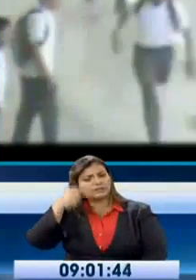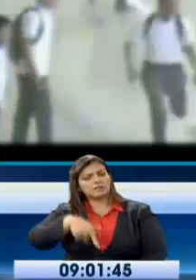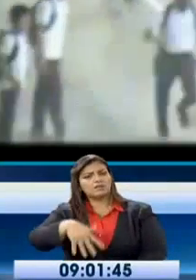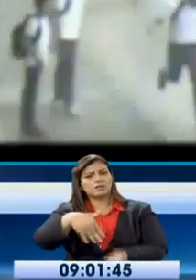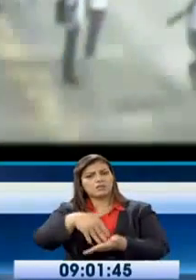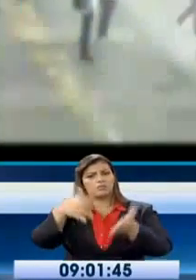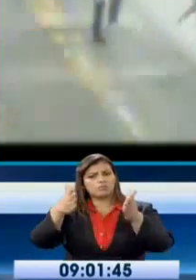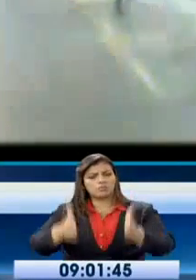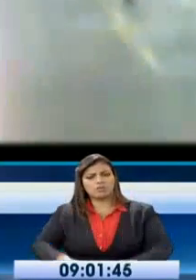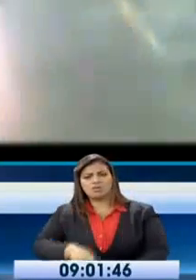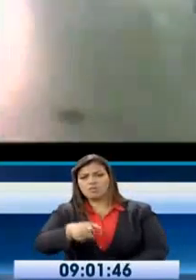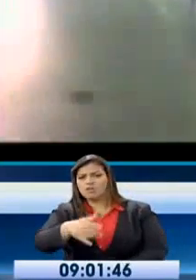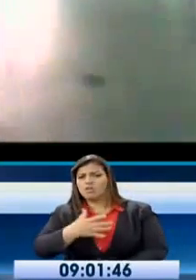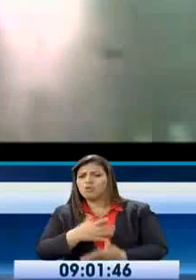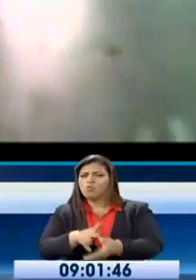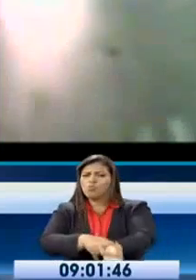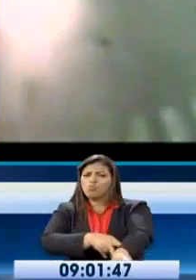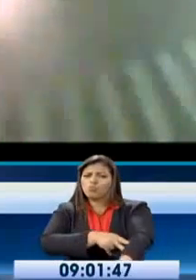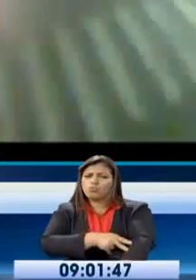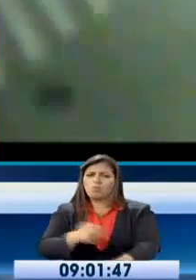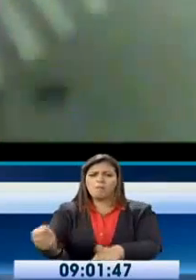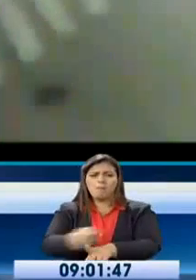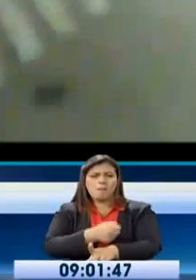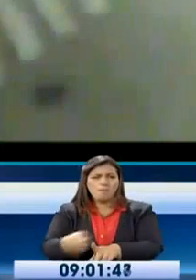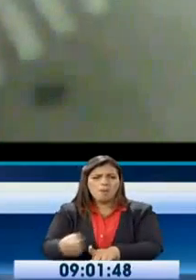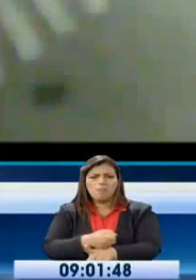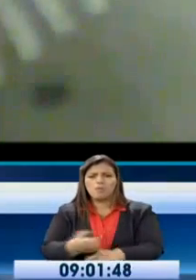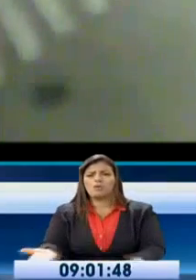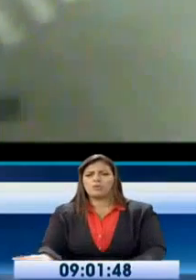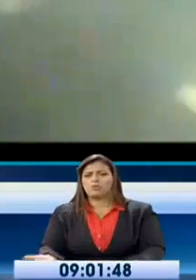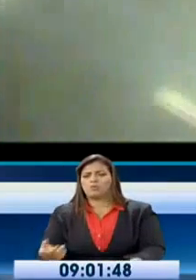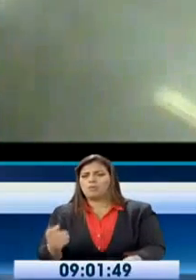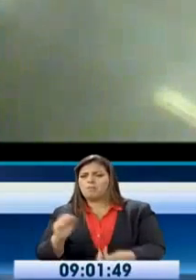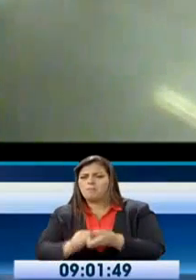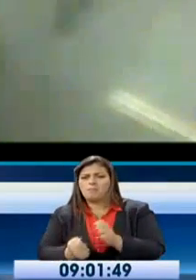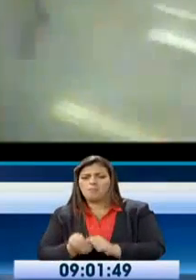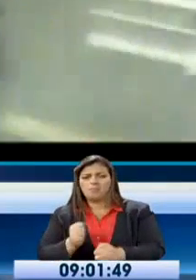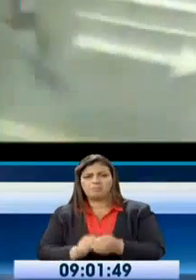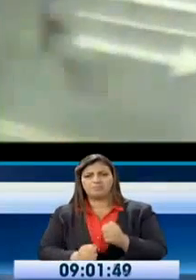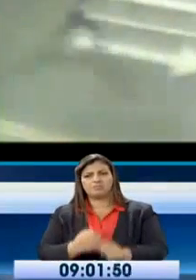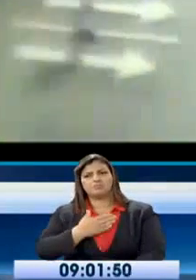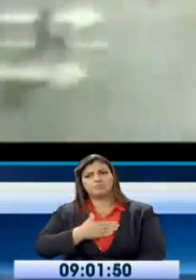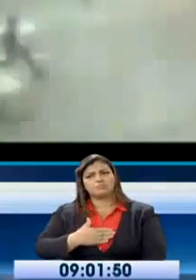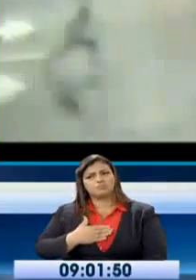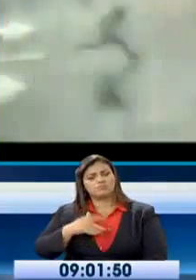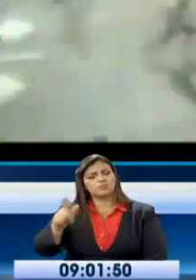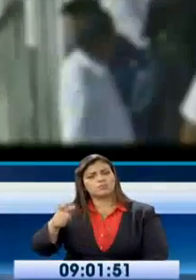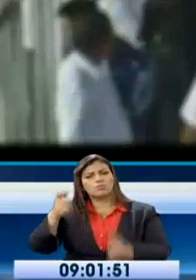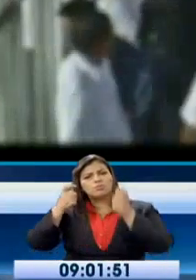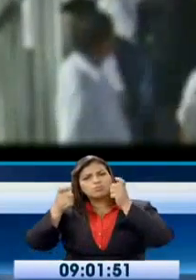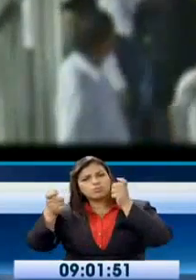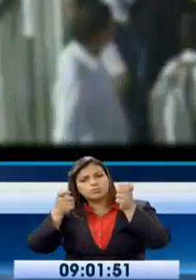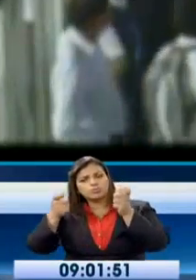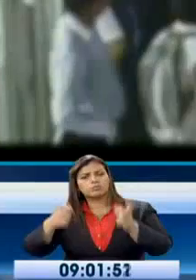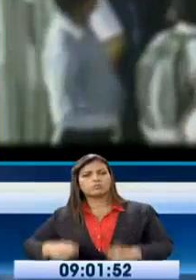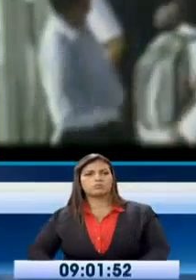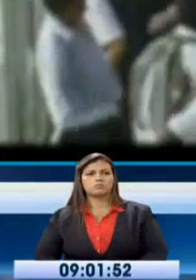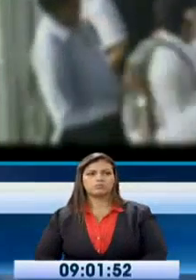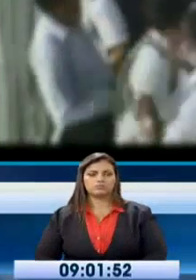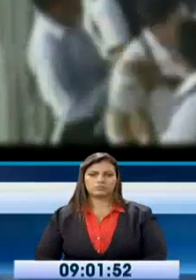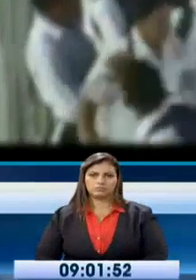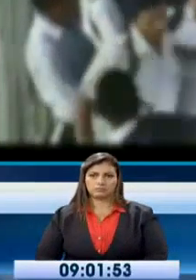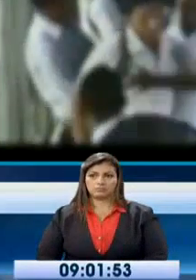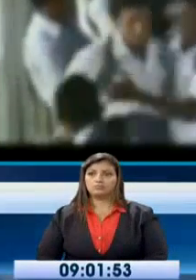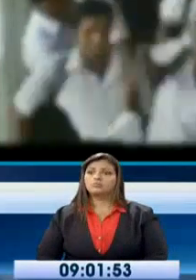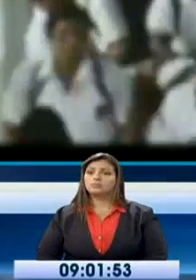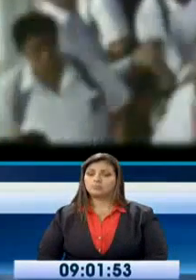estos establecimientos educativos, pero como ya se ha informado en notas anteriores, no todos los rectores